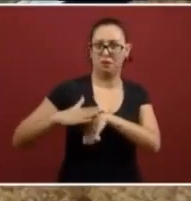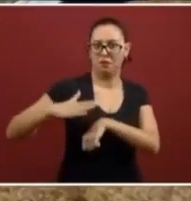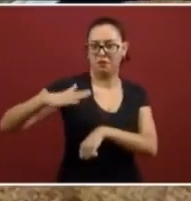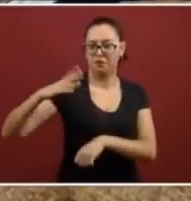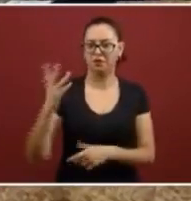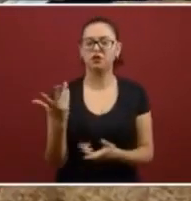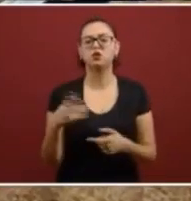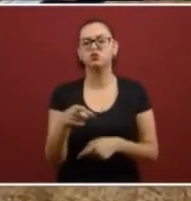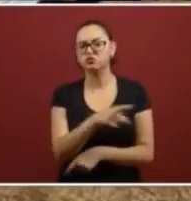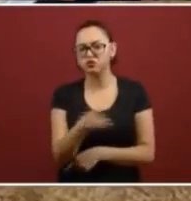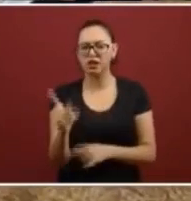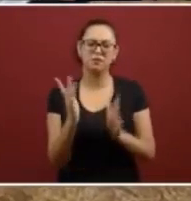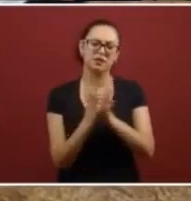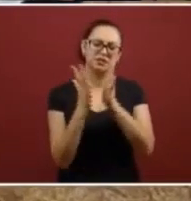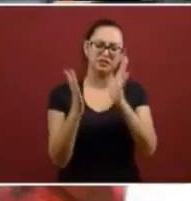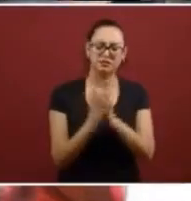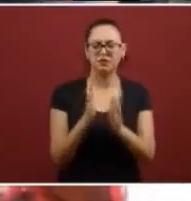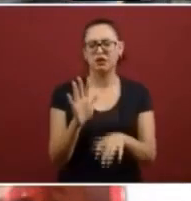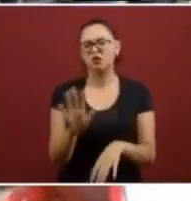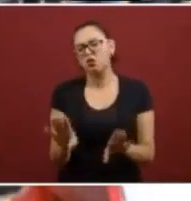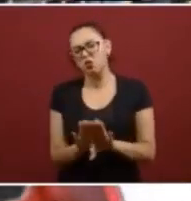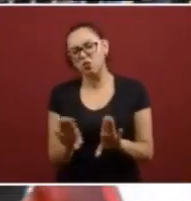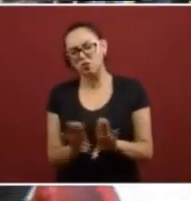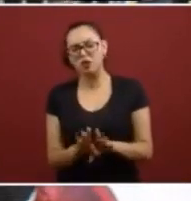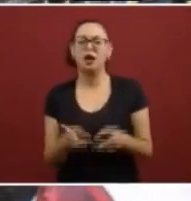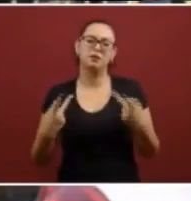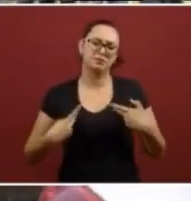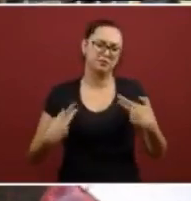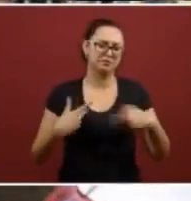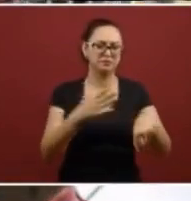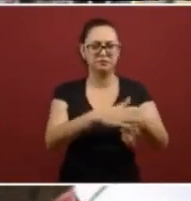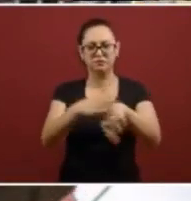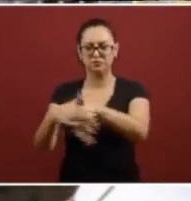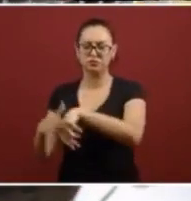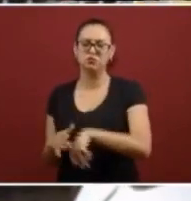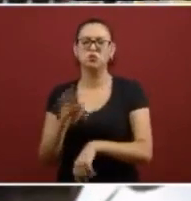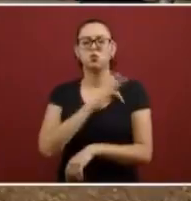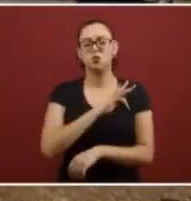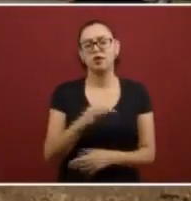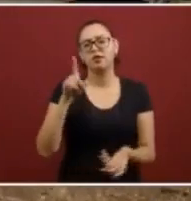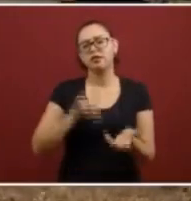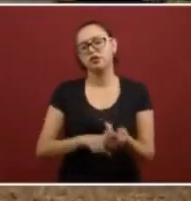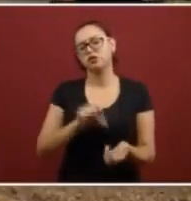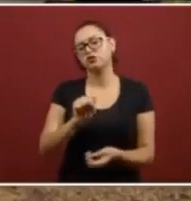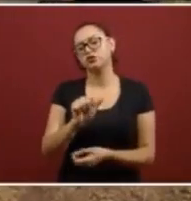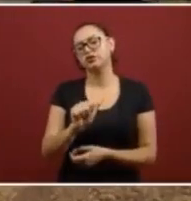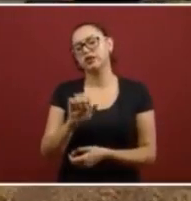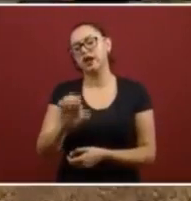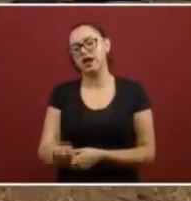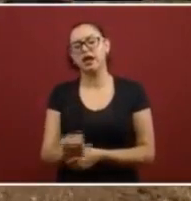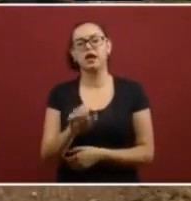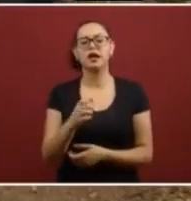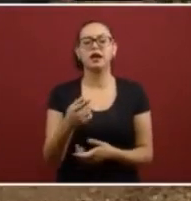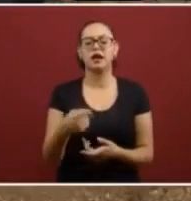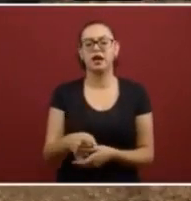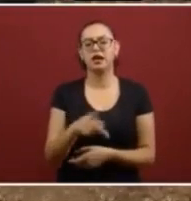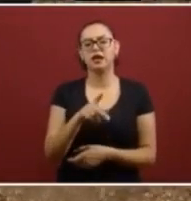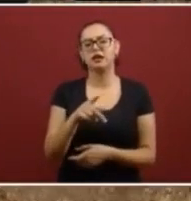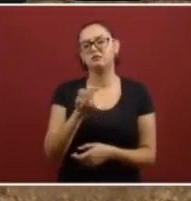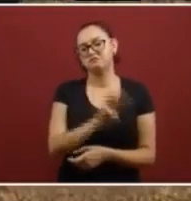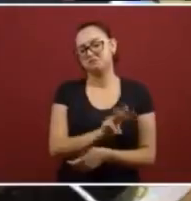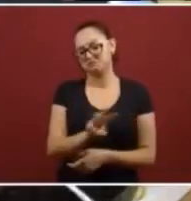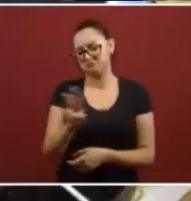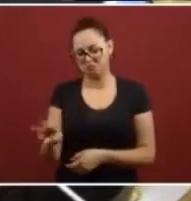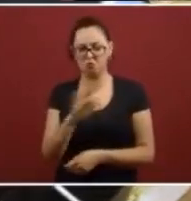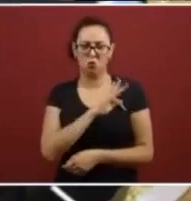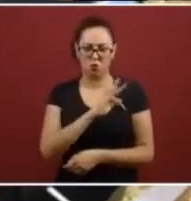participar? Por favor, hacemos un llamado a la ciudadanía a que consulten la So- página del SAE, So I subastas.sae.gov. Si